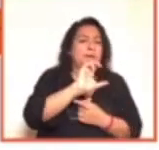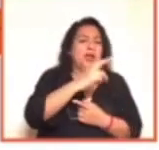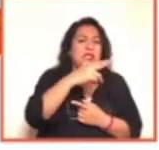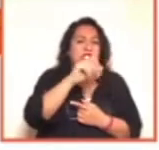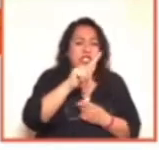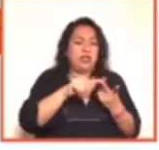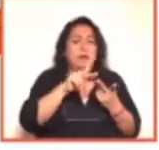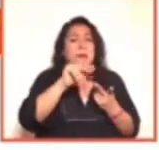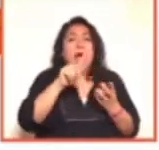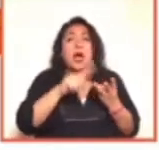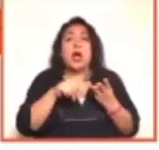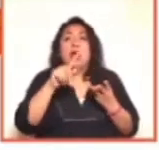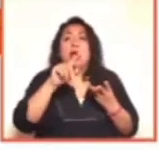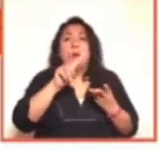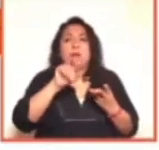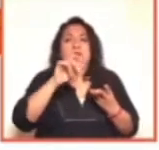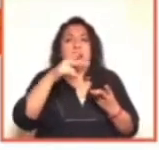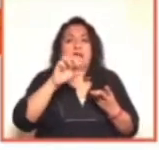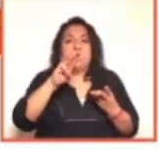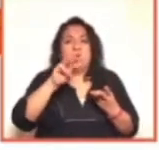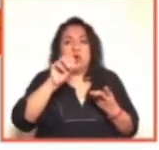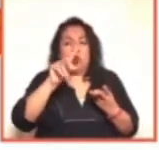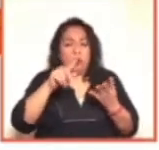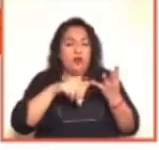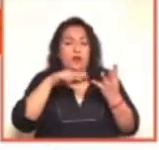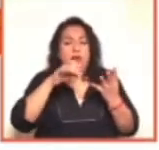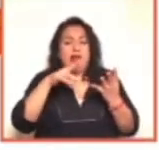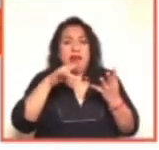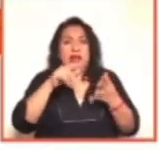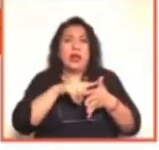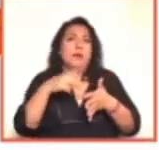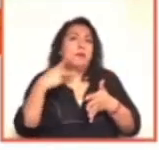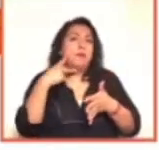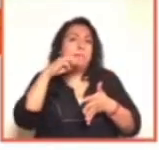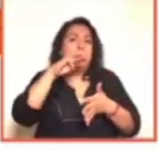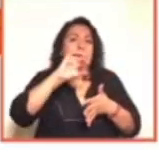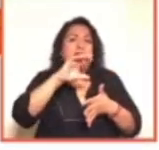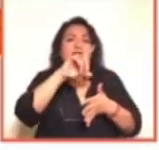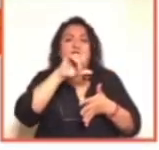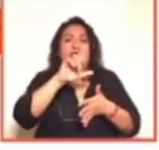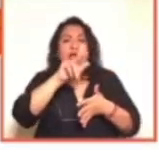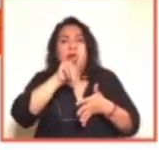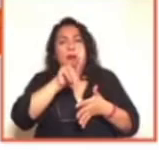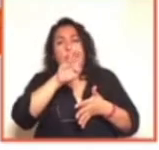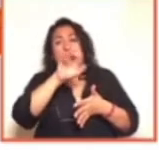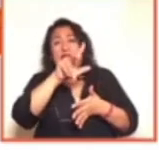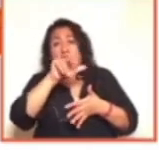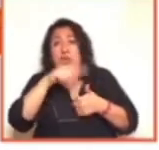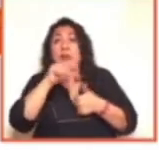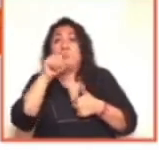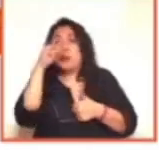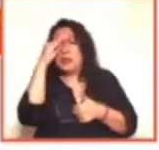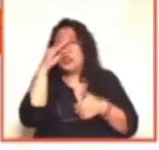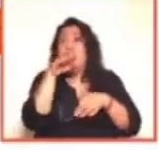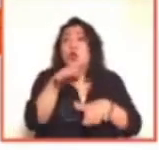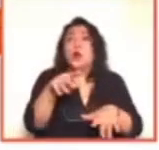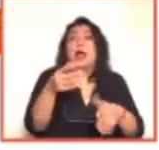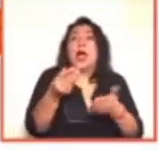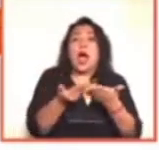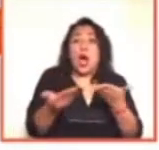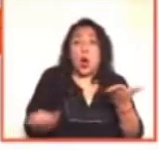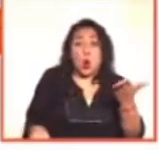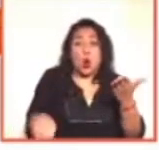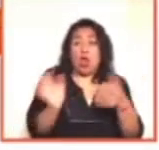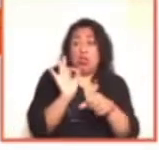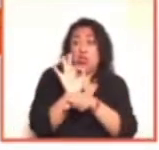escritoras como Virginia Woolf y Margaret Atwood, y a políticas como Michelle Bachelet, además de reflexionar sobre los actuales movimientos